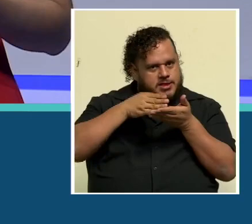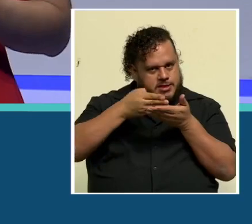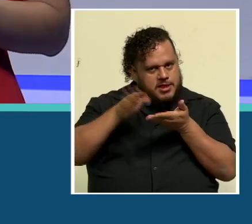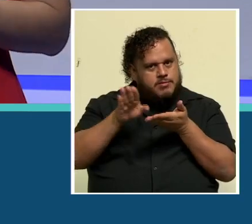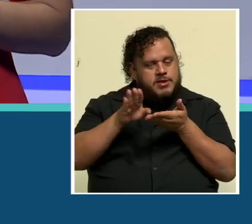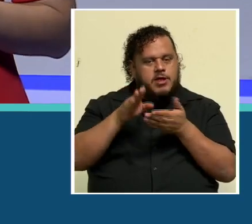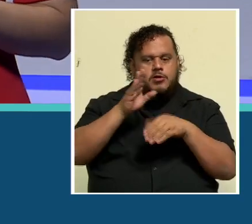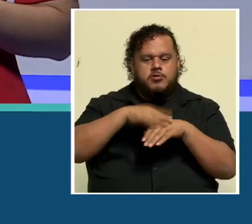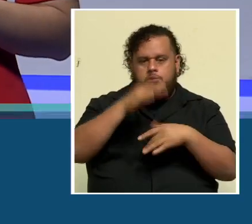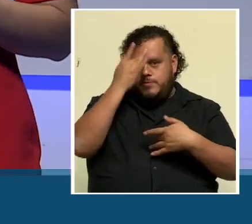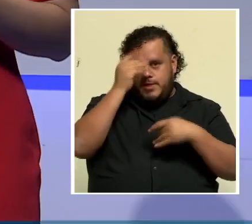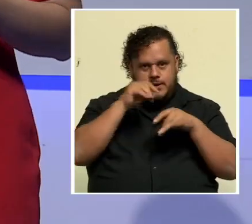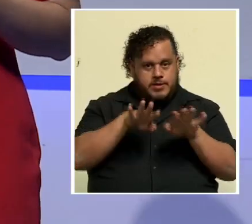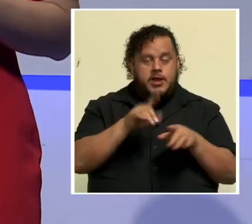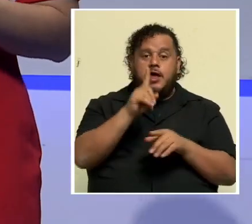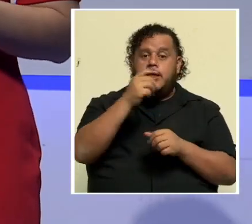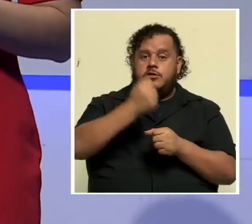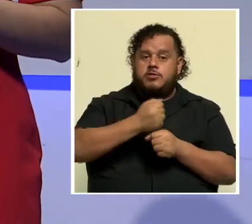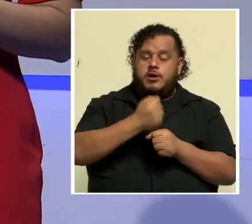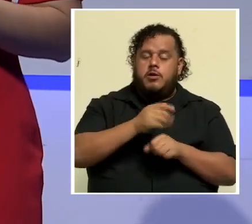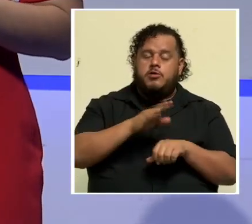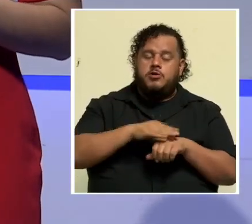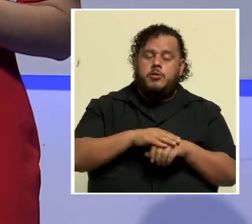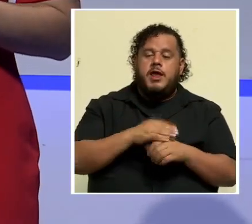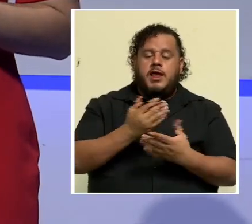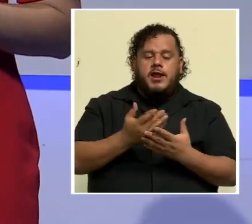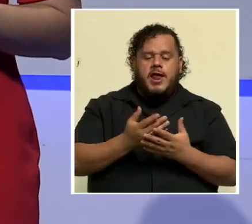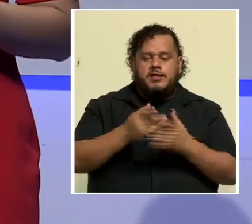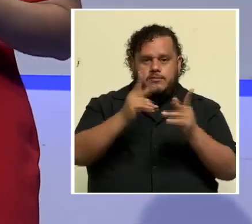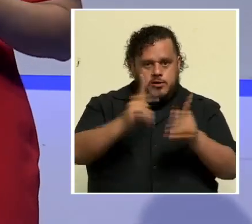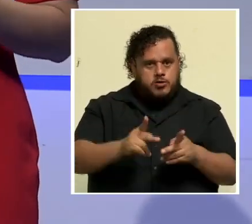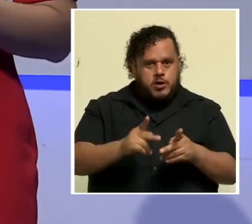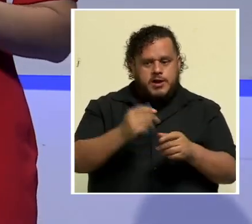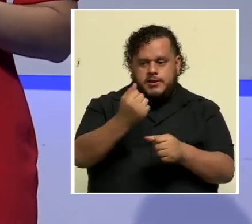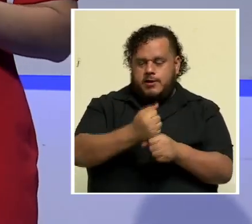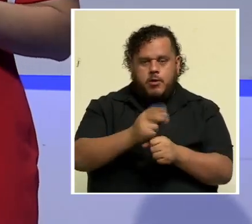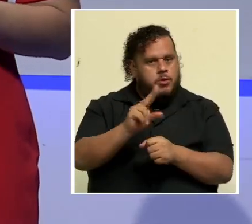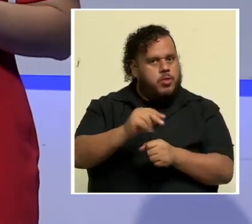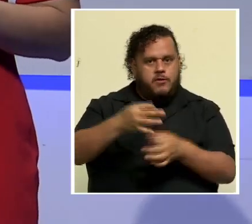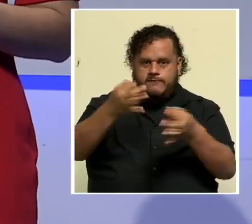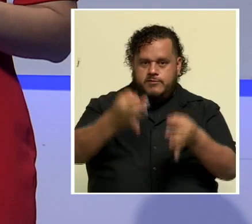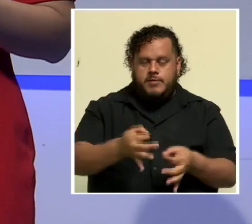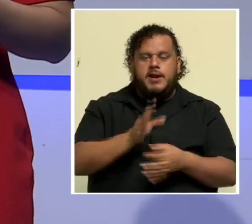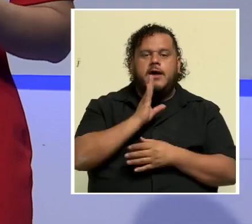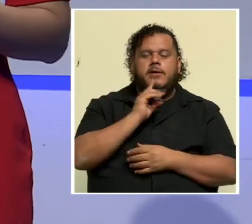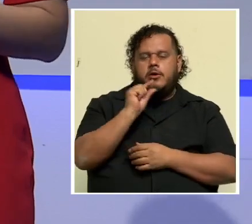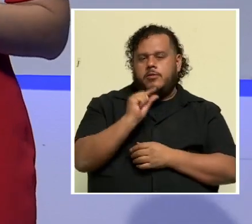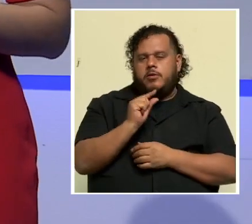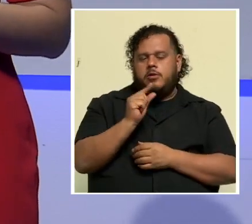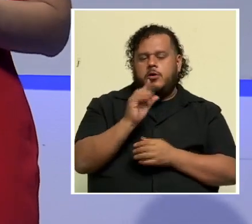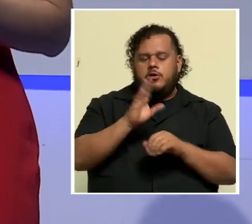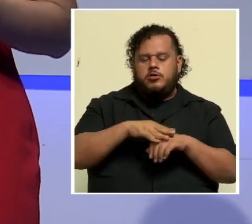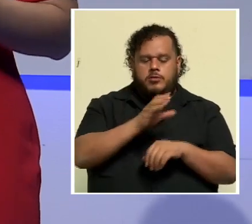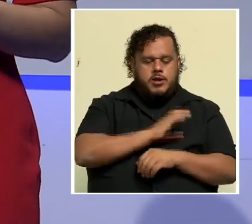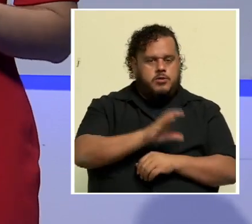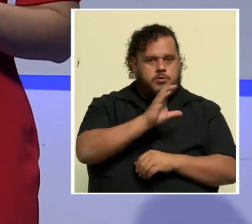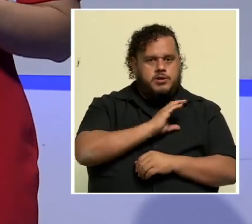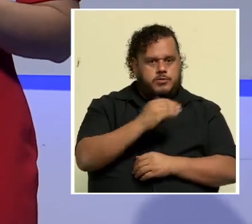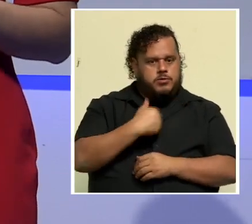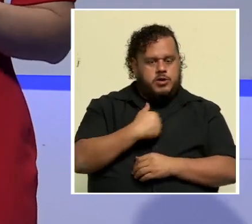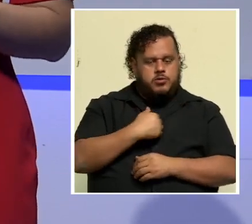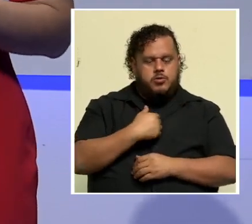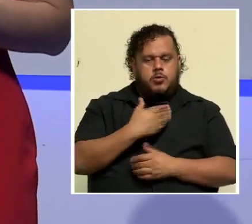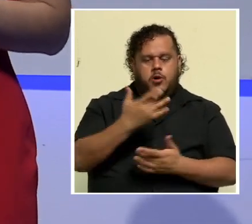que es un trabajo sobre el trabajo y los trabajadores informales, habla sobre un poco del comportamiento que tuvo durante